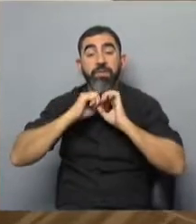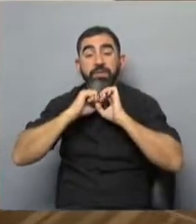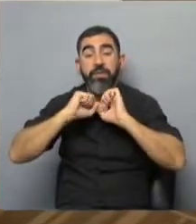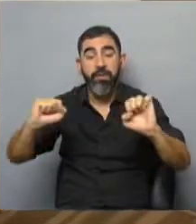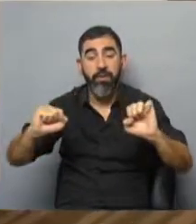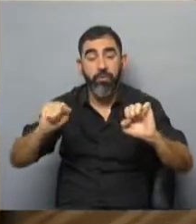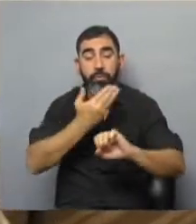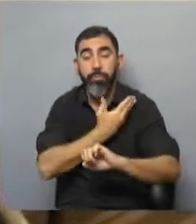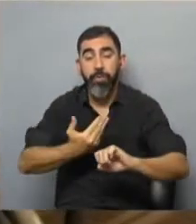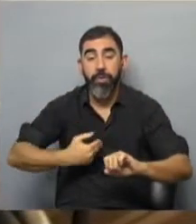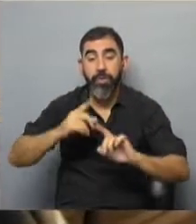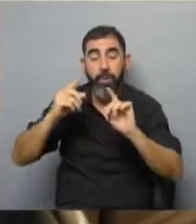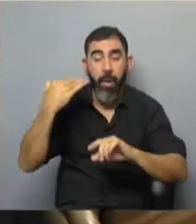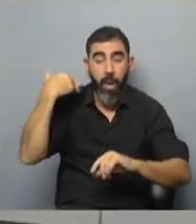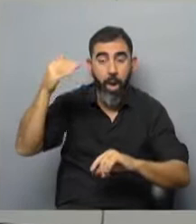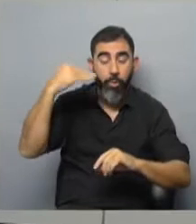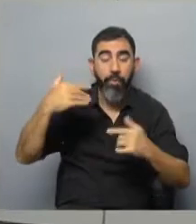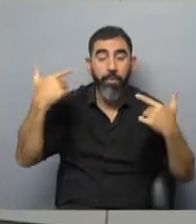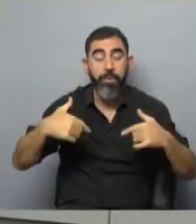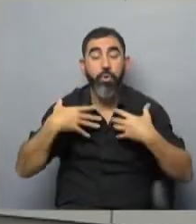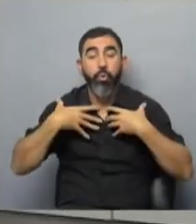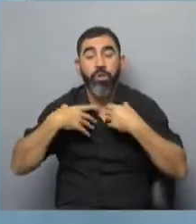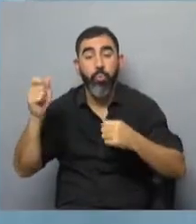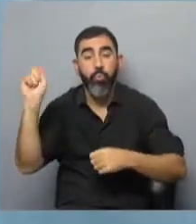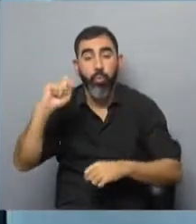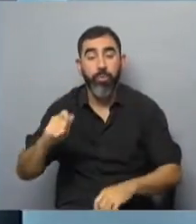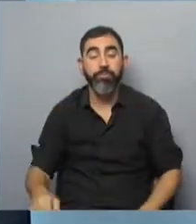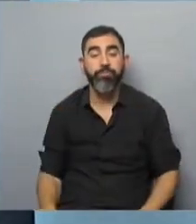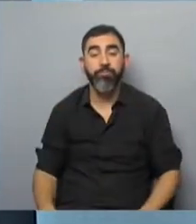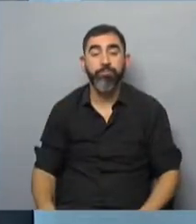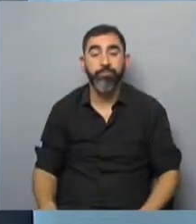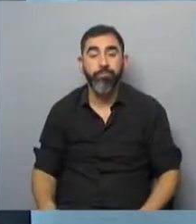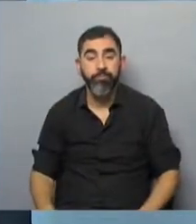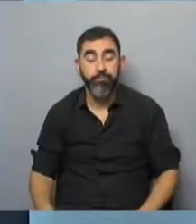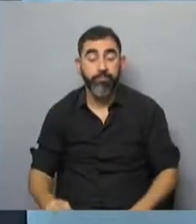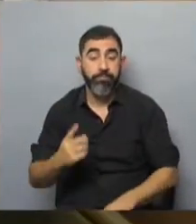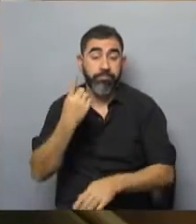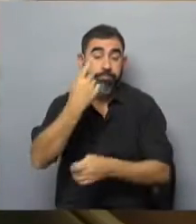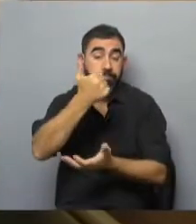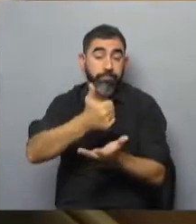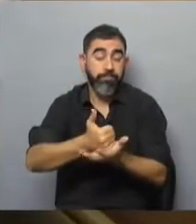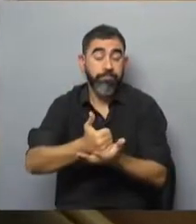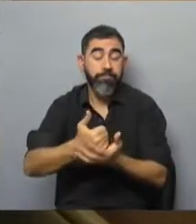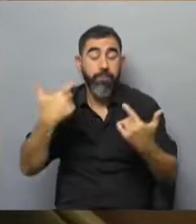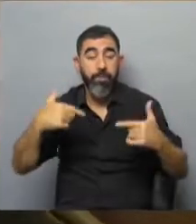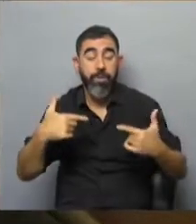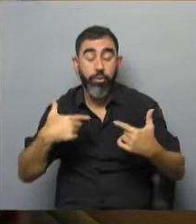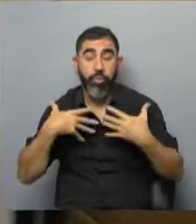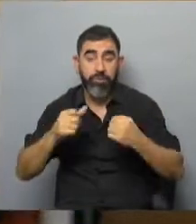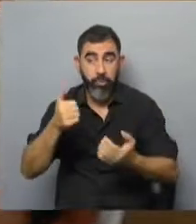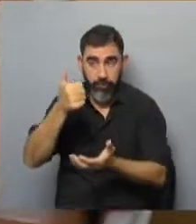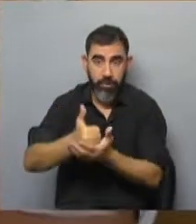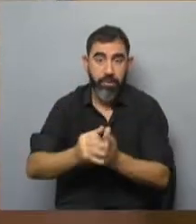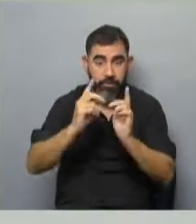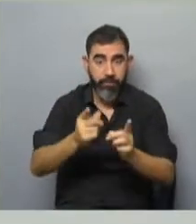Rodrigo Ferrés y las autoridades del Ministerio de Salud Pública bajo la tutela del ministro Daniel Salinas. En